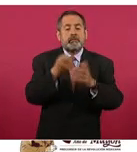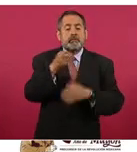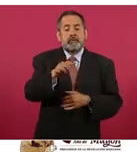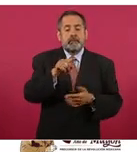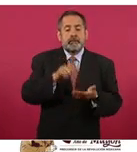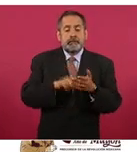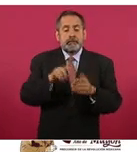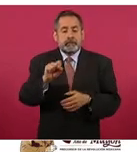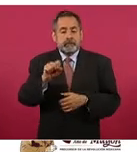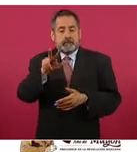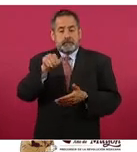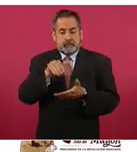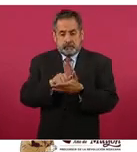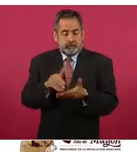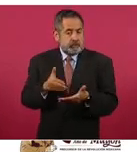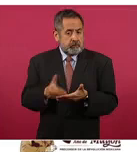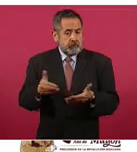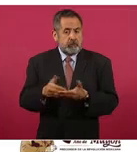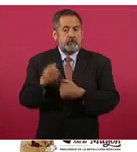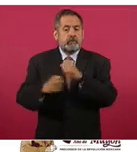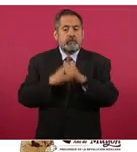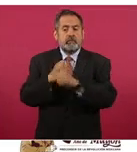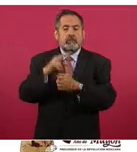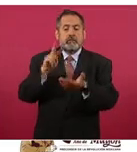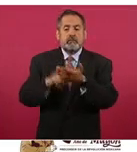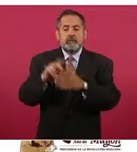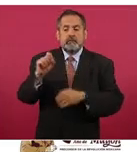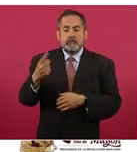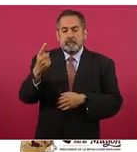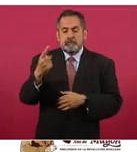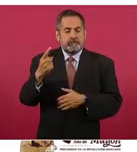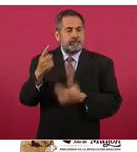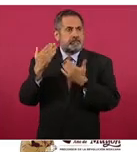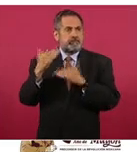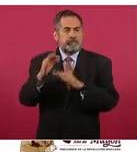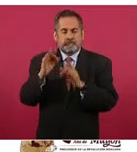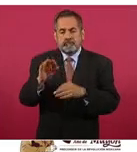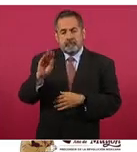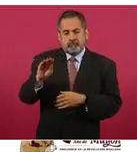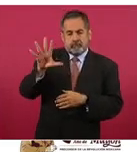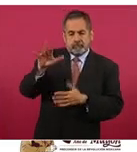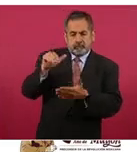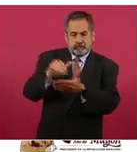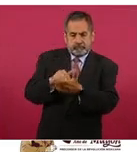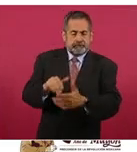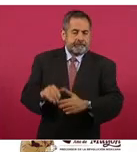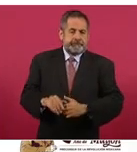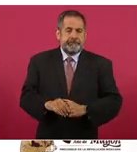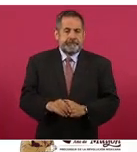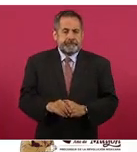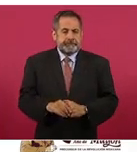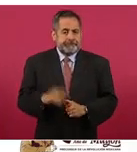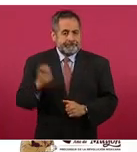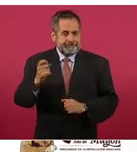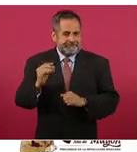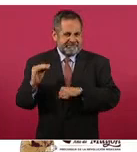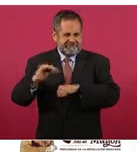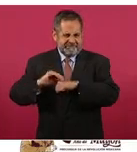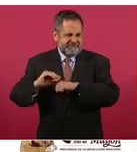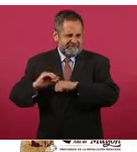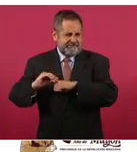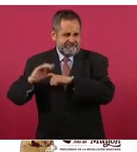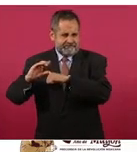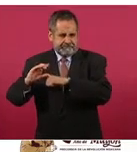68,000 y ahora en 2021 cerró en 95,000. Ese incremento